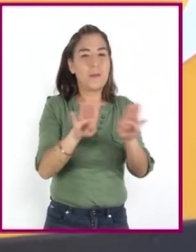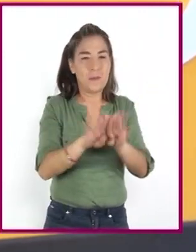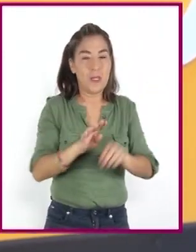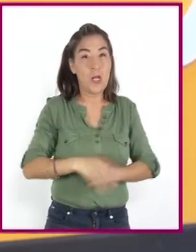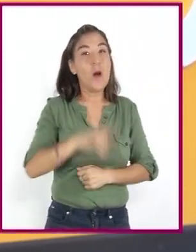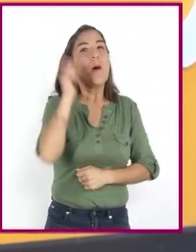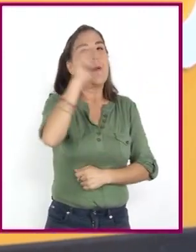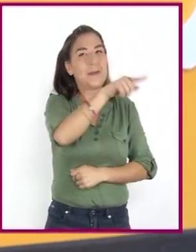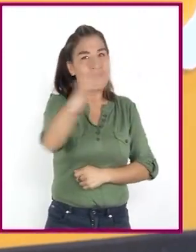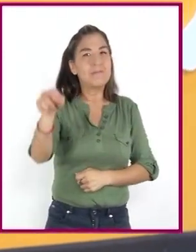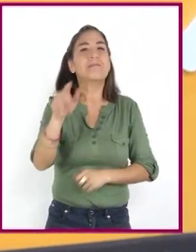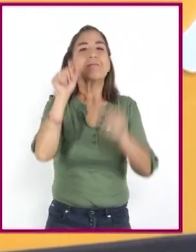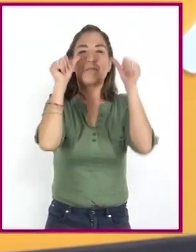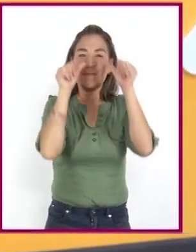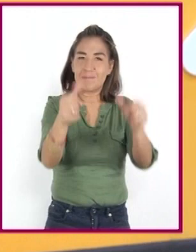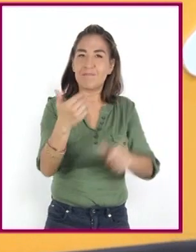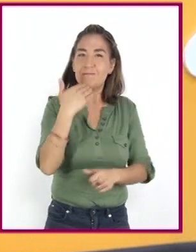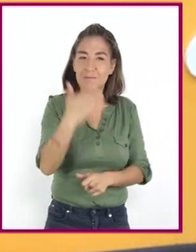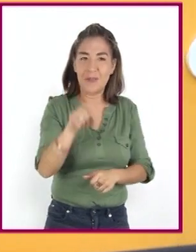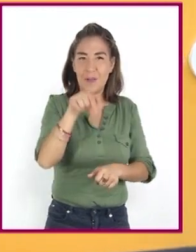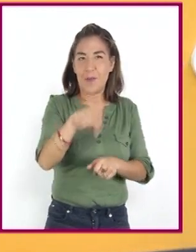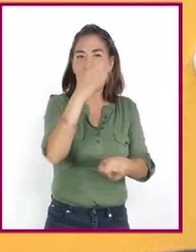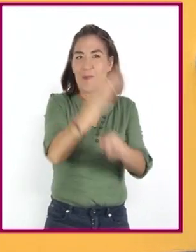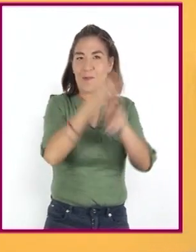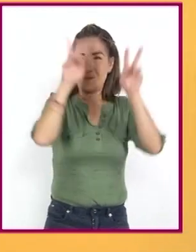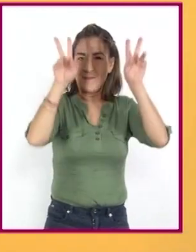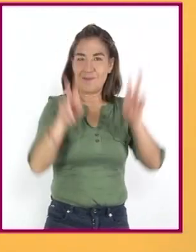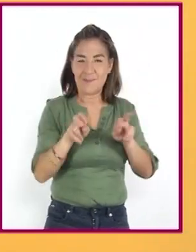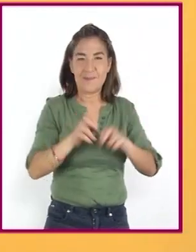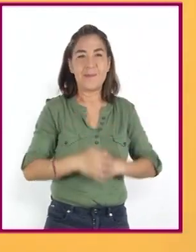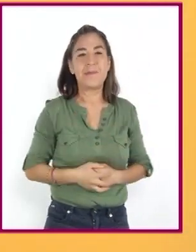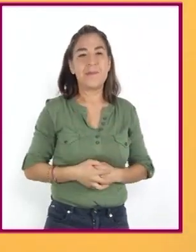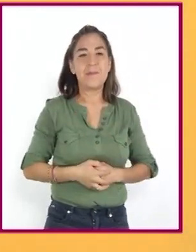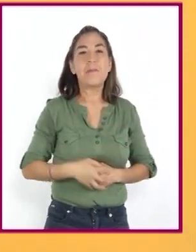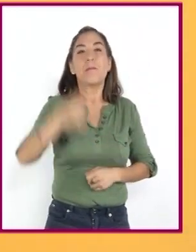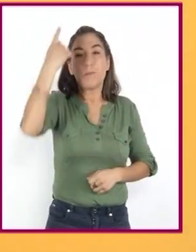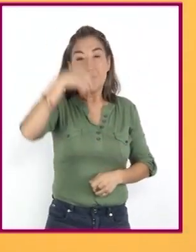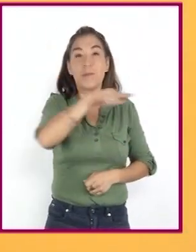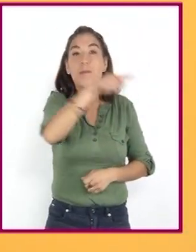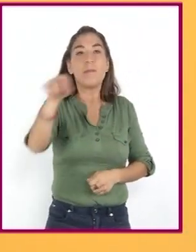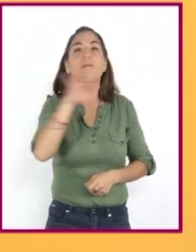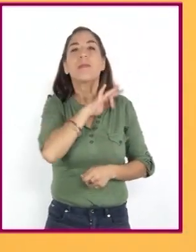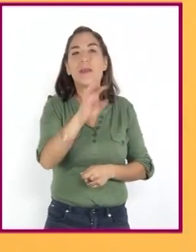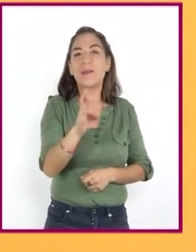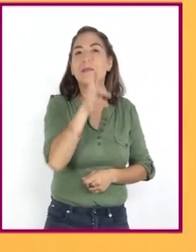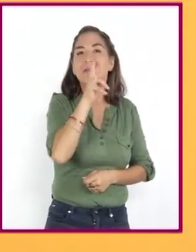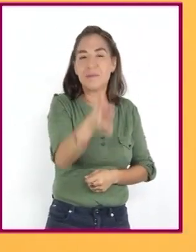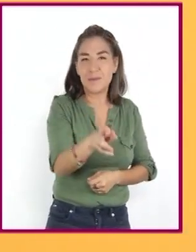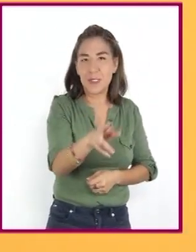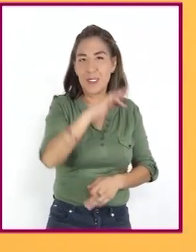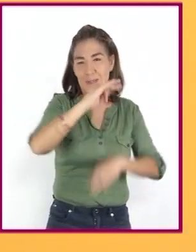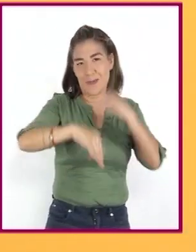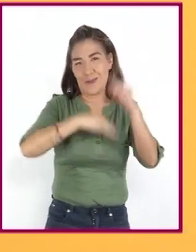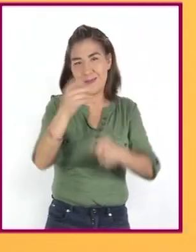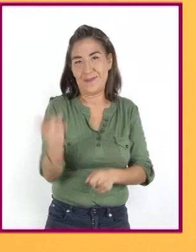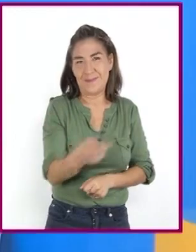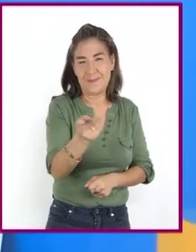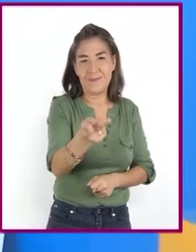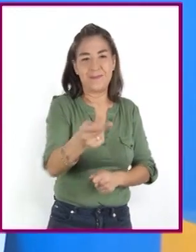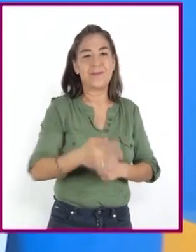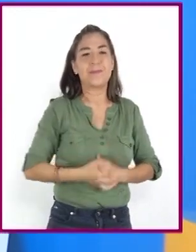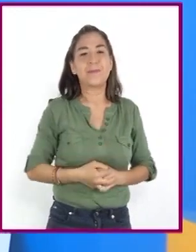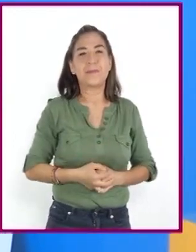que hayan puesto mucha atención al tema que acabamos de estudiar para que puedan contestar todas las